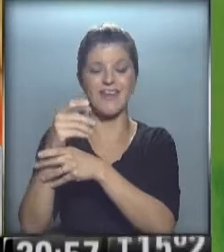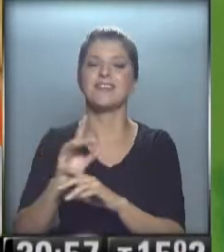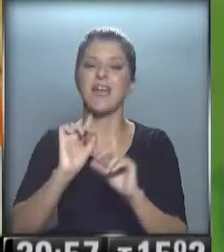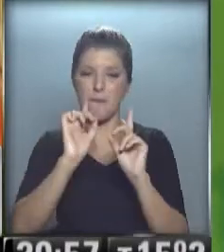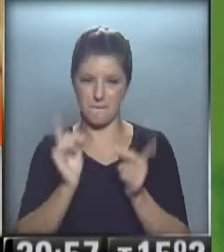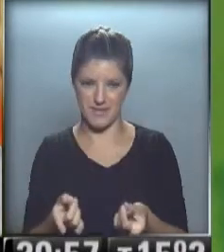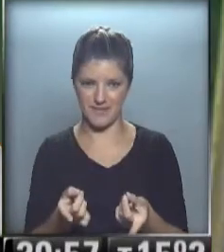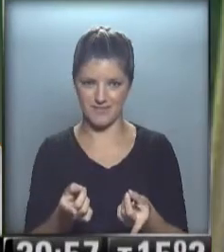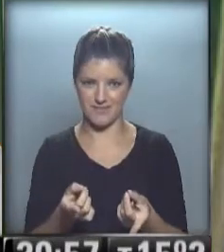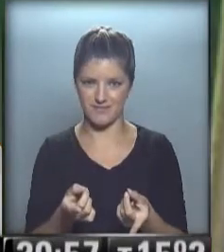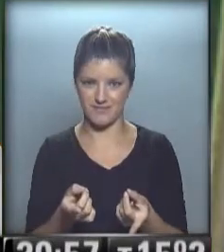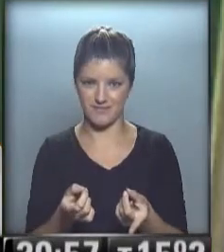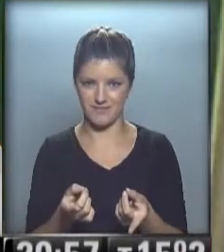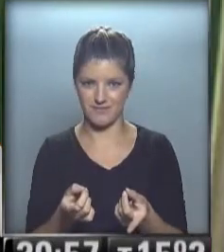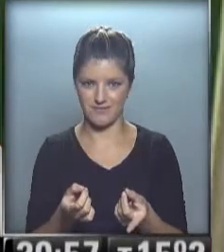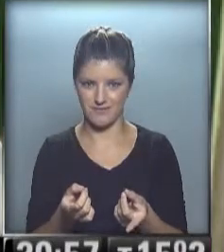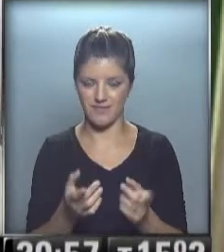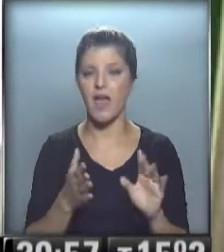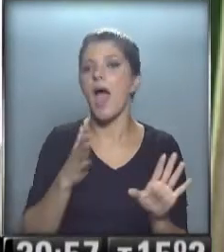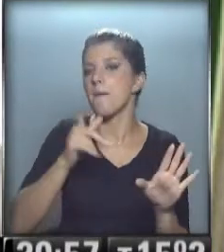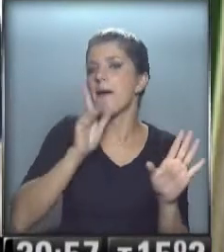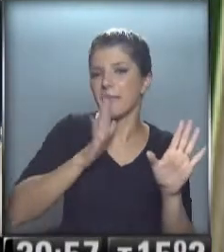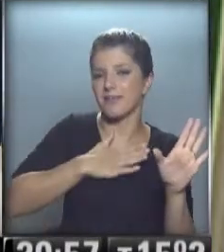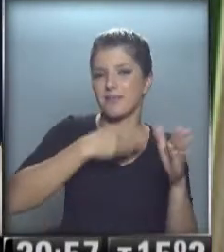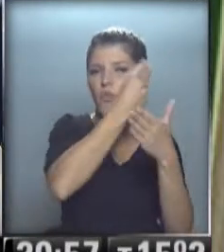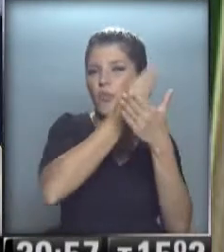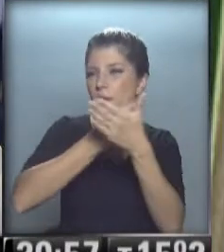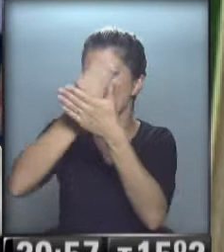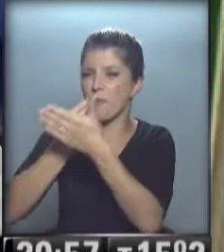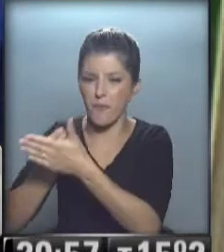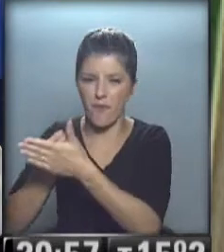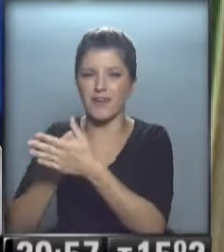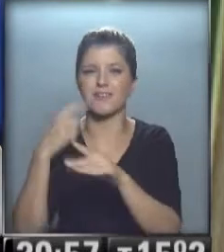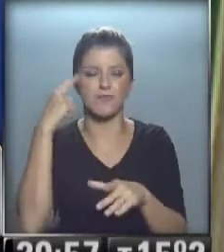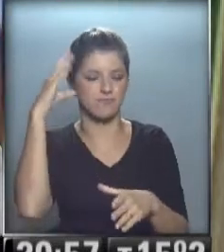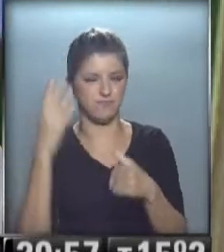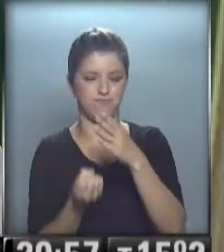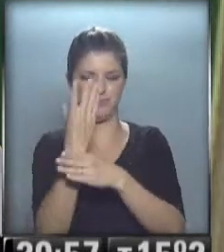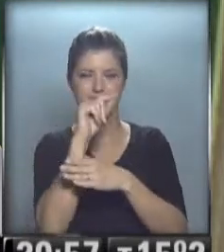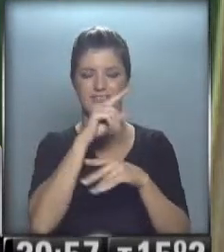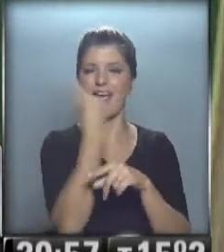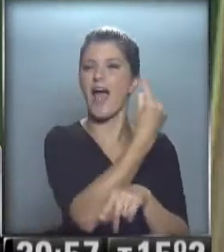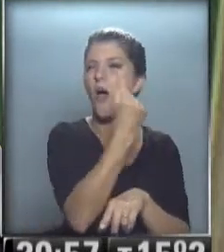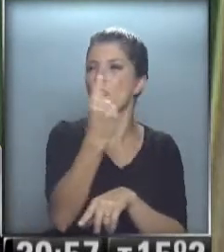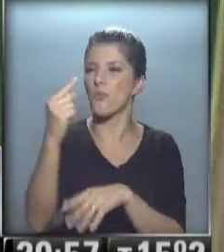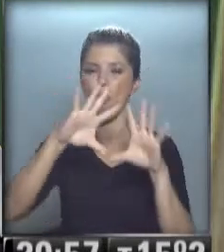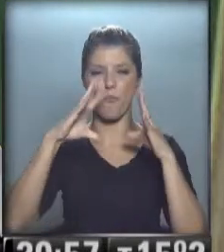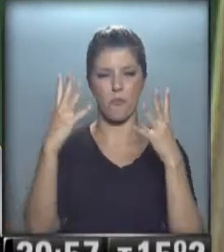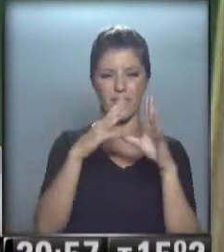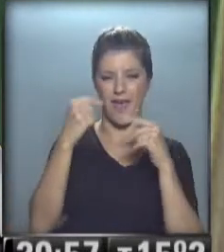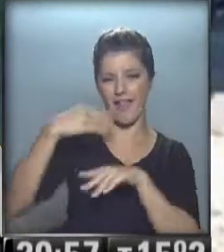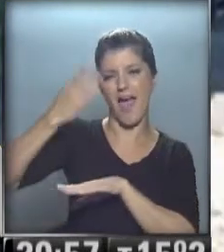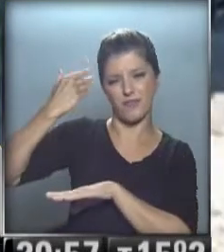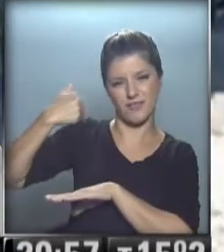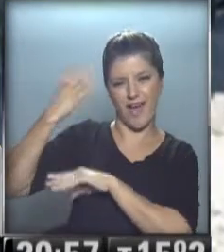distintas, me parece que son logos y dibujos creativos de cada Mundial, inclusive del último, no